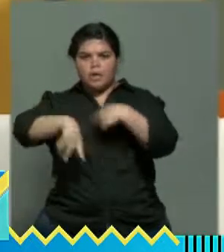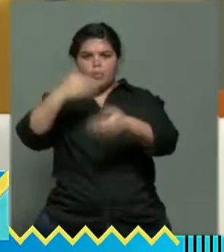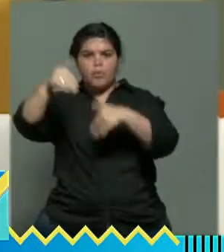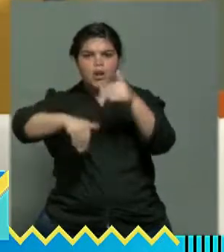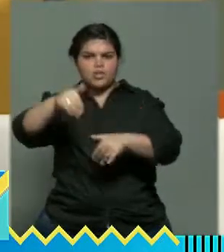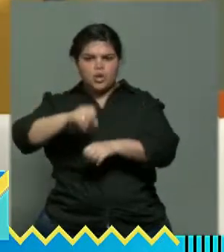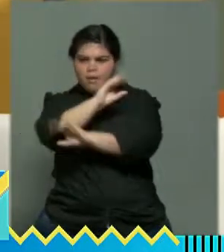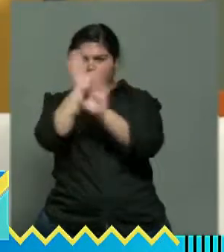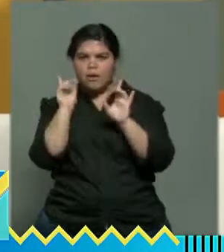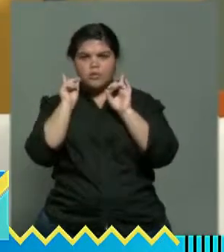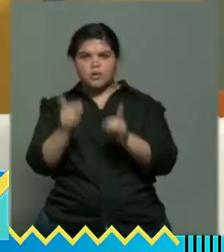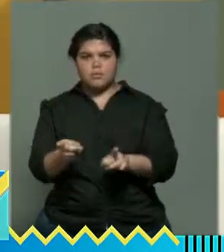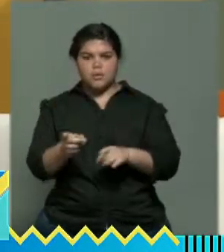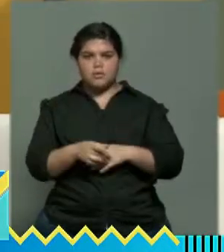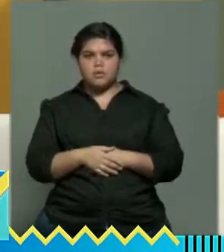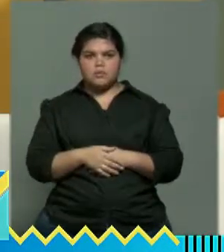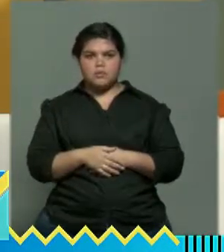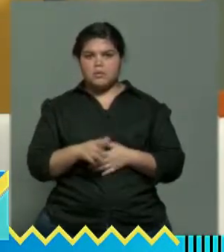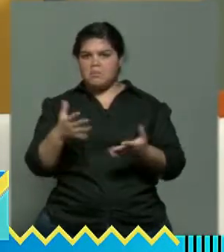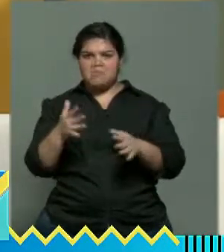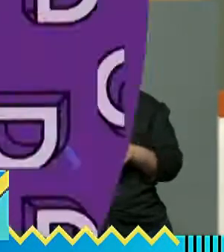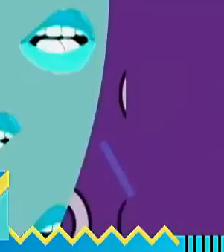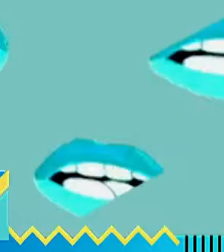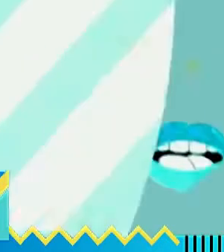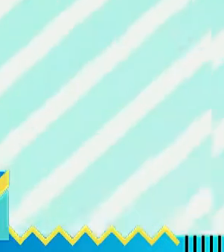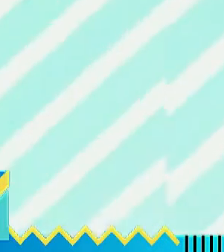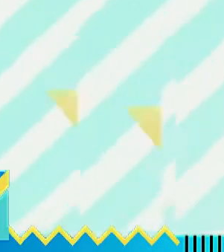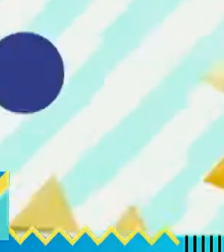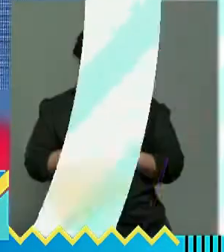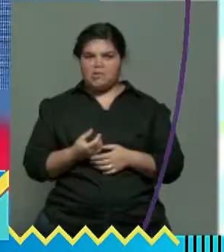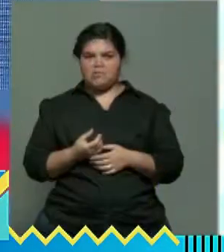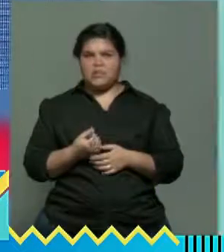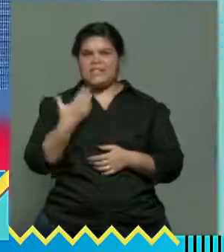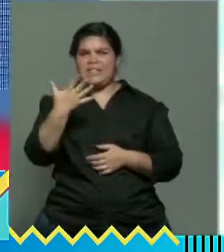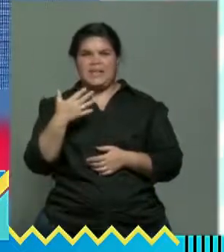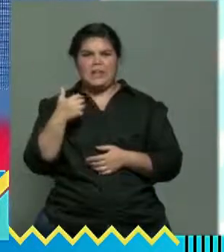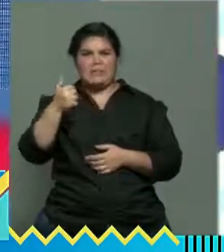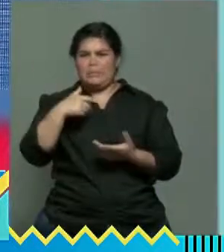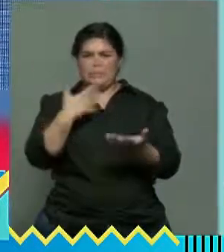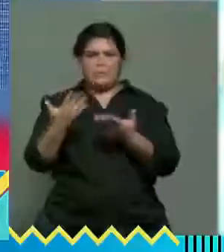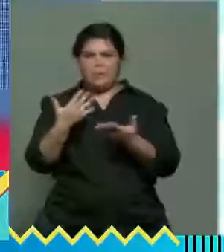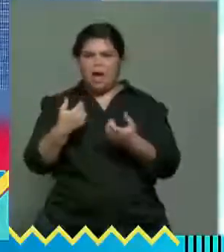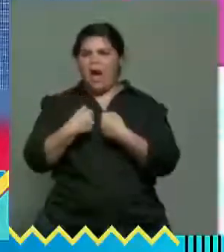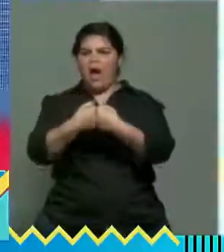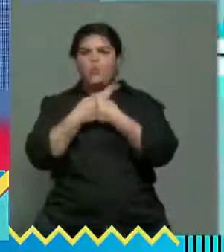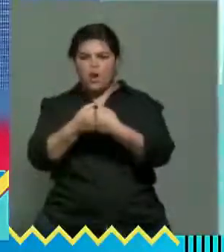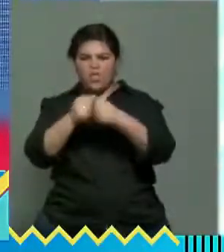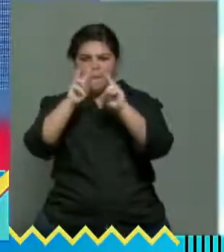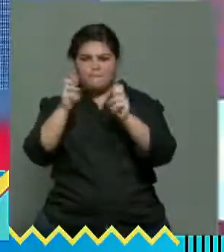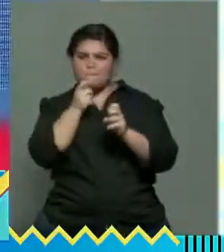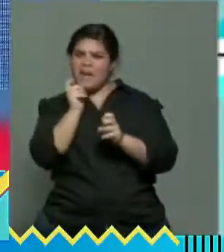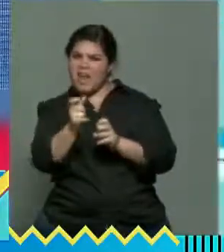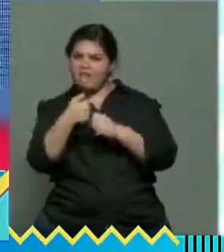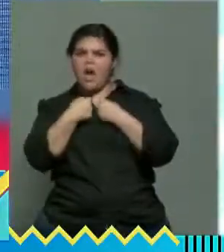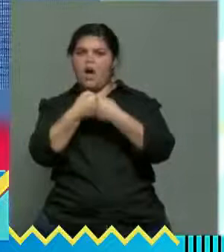ese sentido. Habló creo que 5 veces, dijo consenso. Entonces, bueno, nosotros, por lo menos yo personalmente